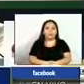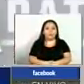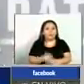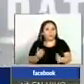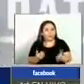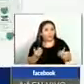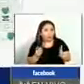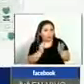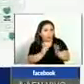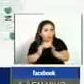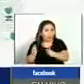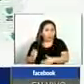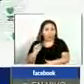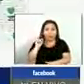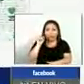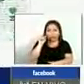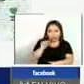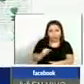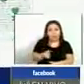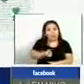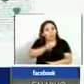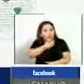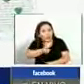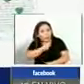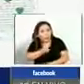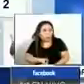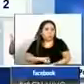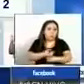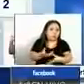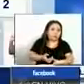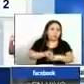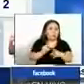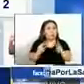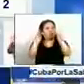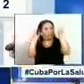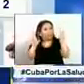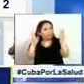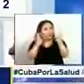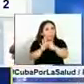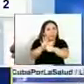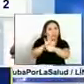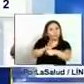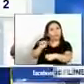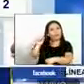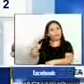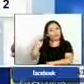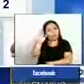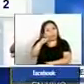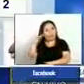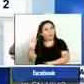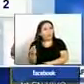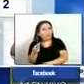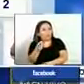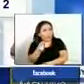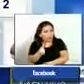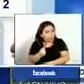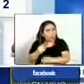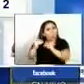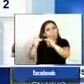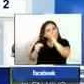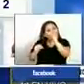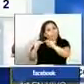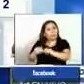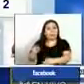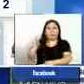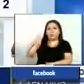poner el orden Durán informa a diario en la televisión cubana de la situación de la pandemia en la isla donde la tasa de infección sigue siendo baja